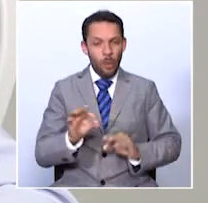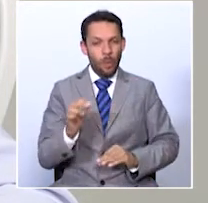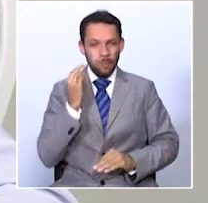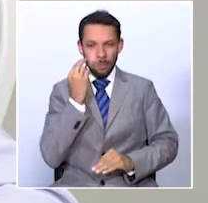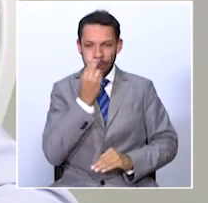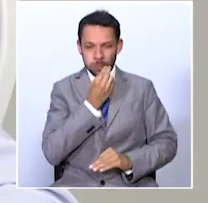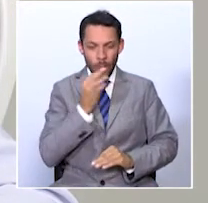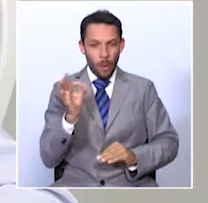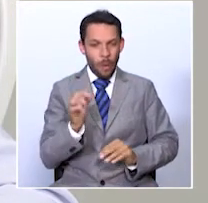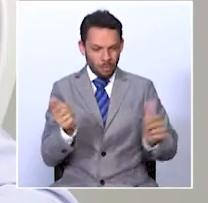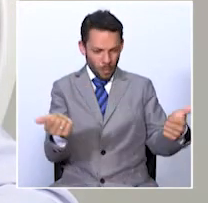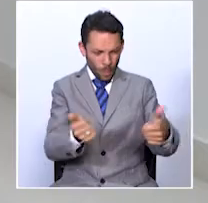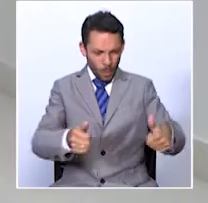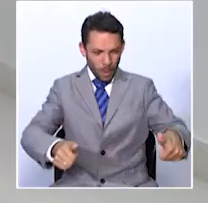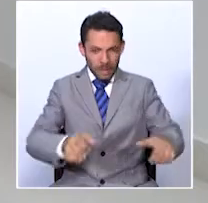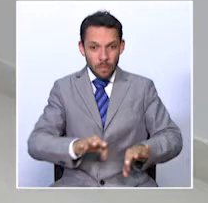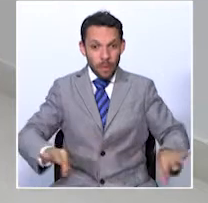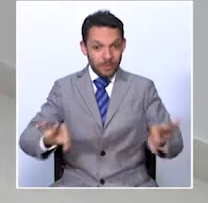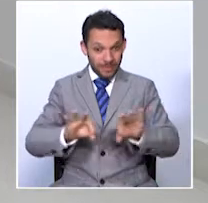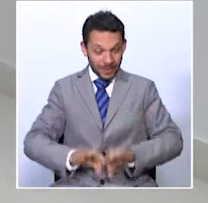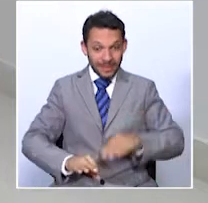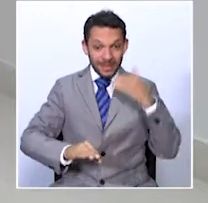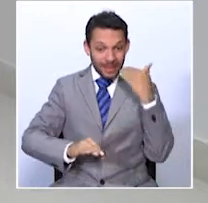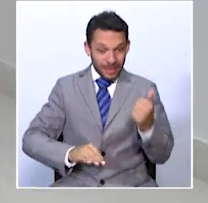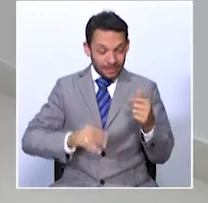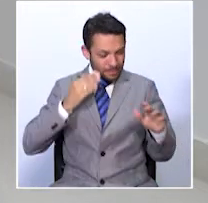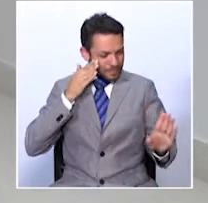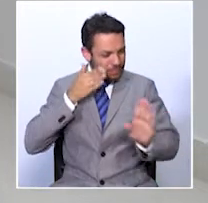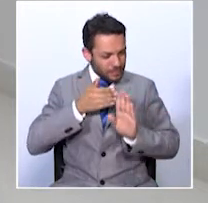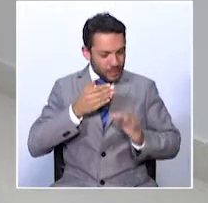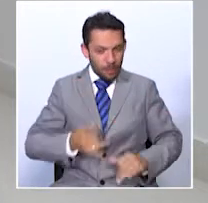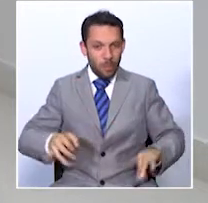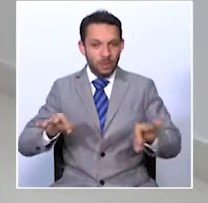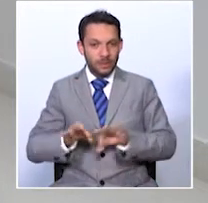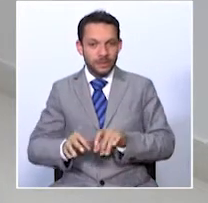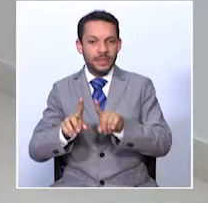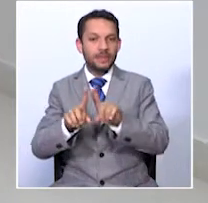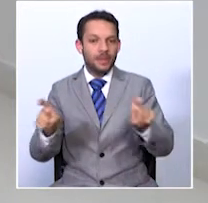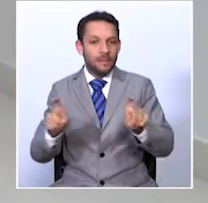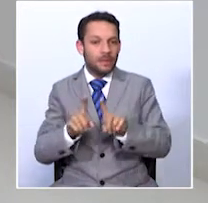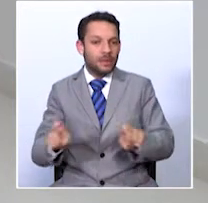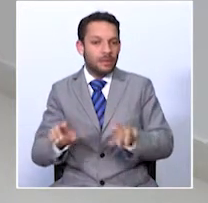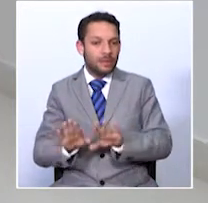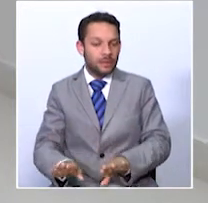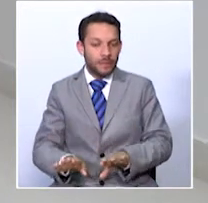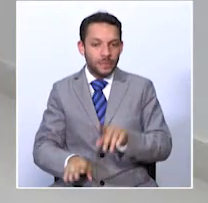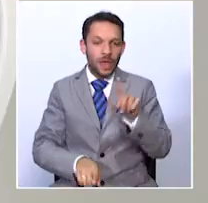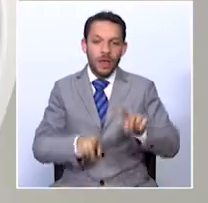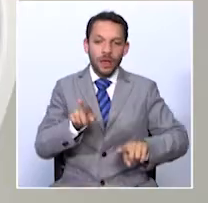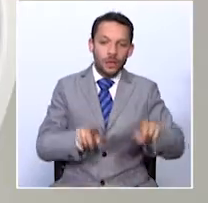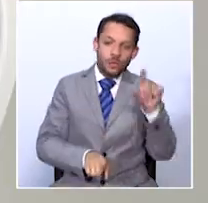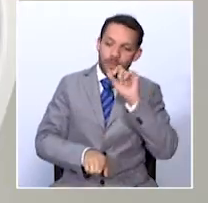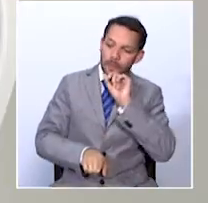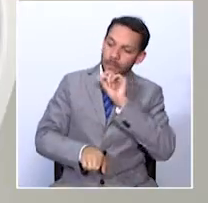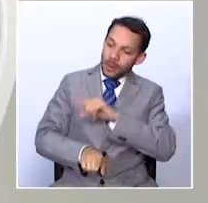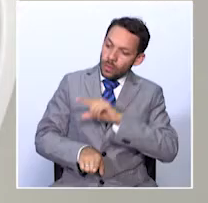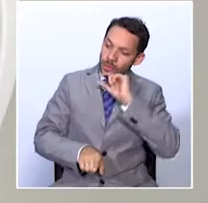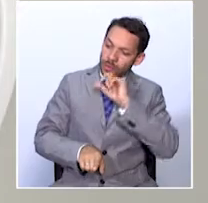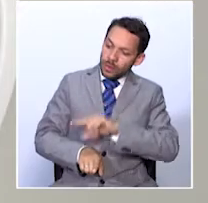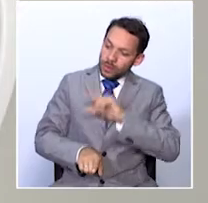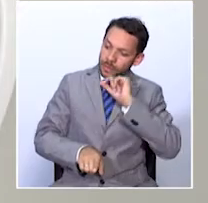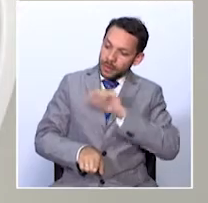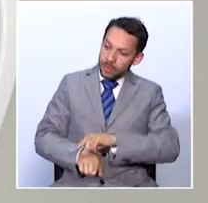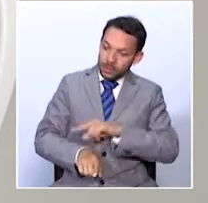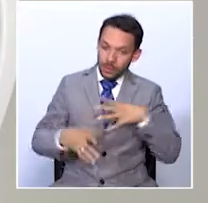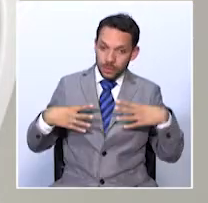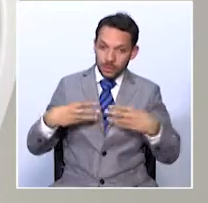de procedimientos quirúrgicos. Y vamos a hablar de todas esas generalidades, esas cosas que ustedes más preguntan y que le preguntan a ellas, porque